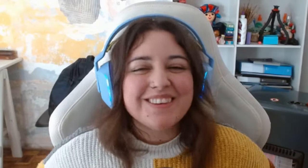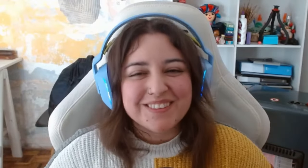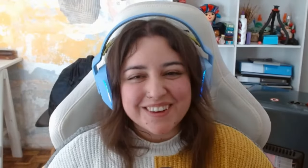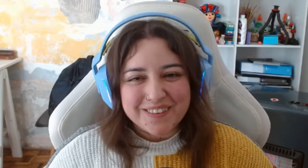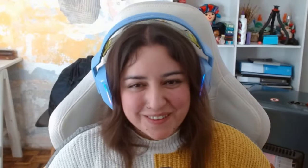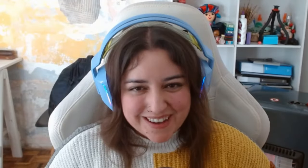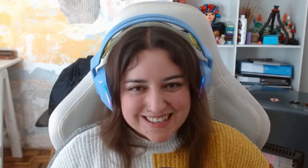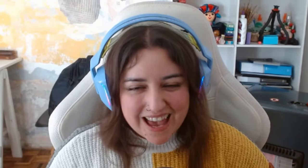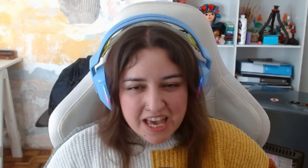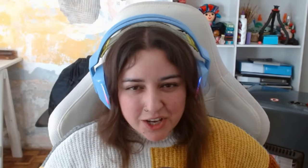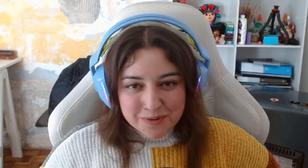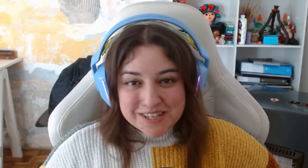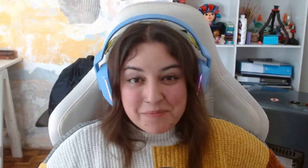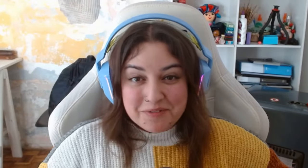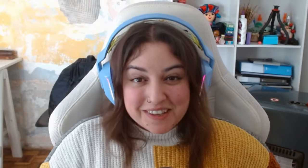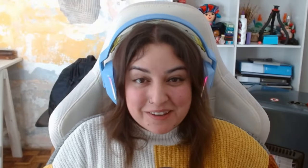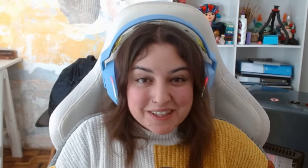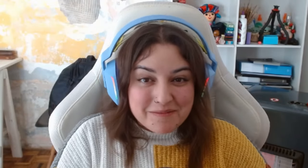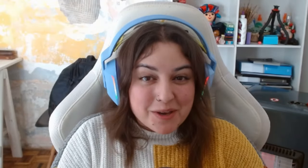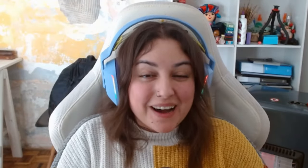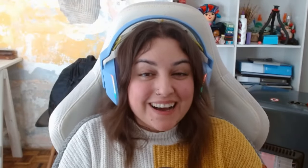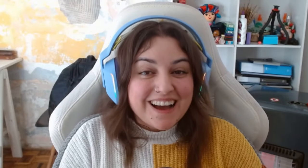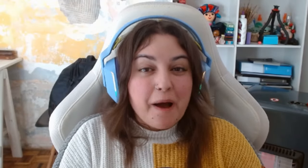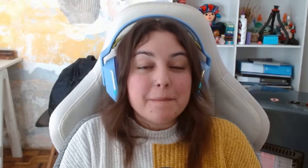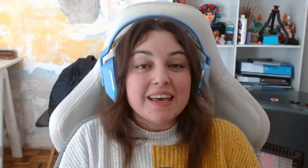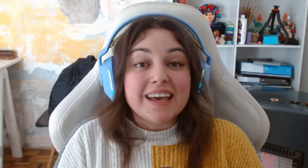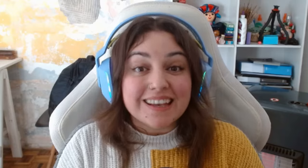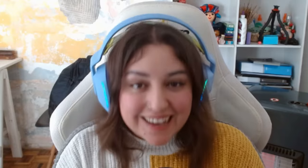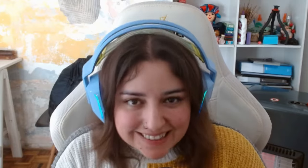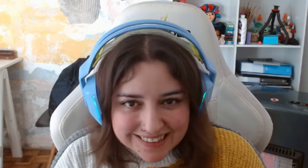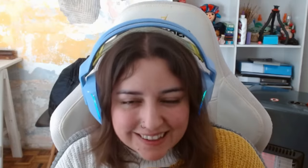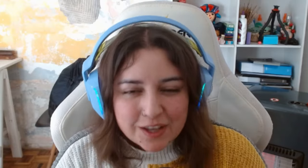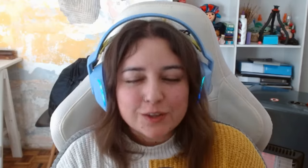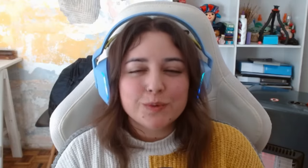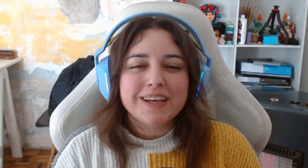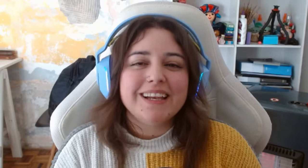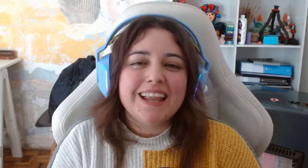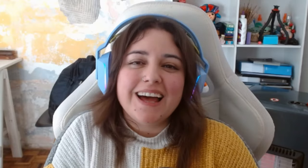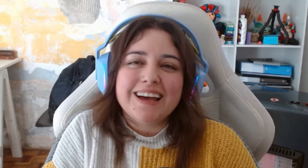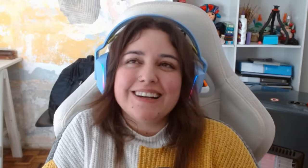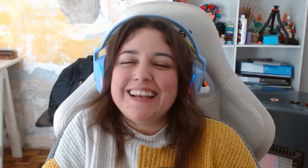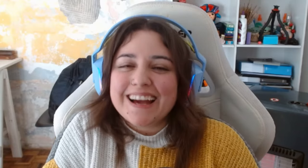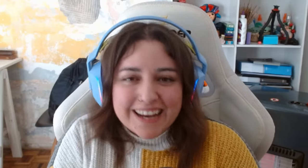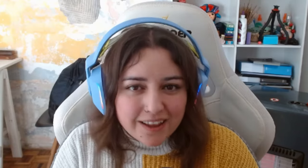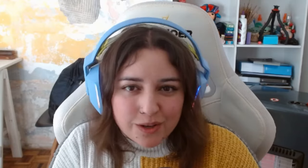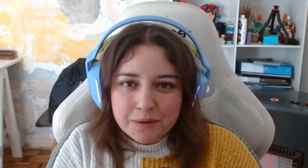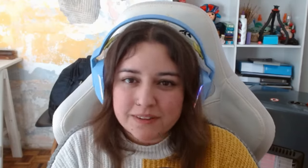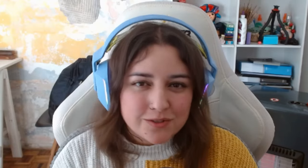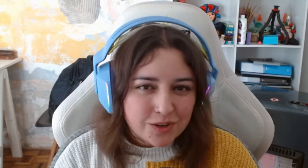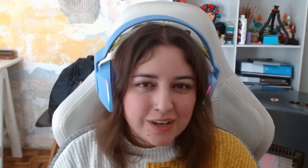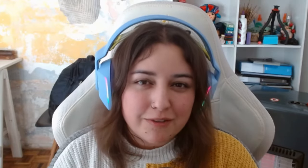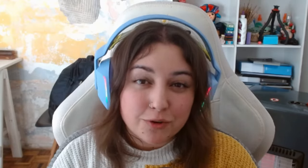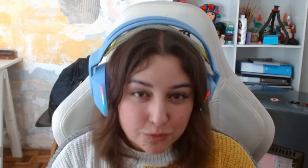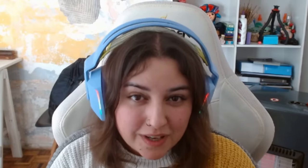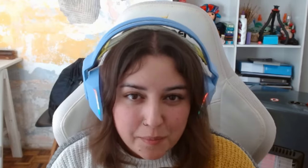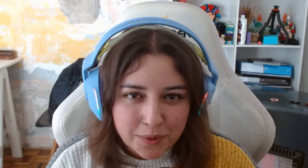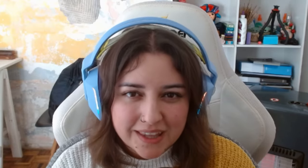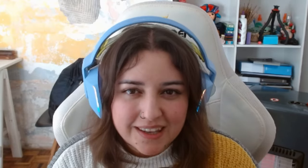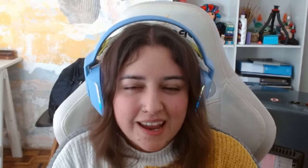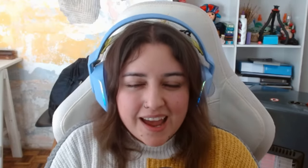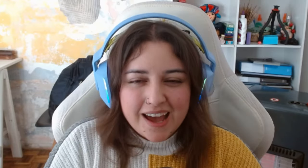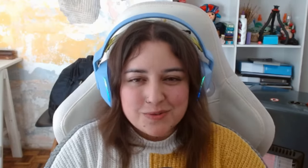una youtuber uruguaya. Como saben perfectamente, a mí Oaxaca me encanta. Tuve el agrado, la bendición, la fortuna